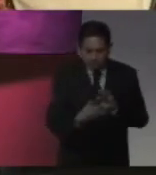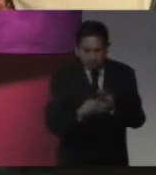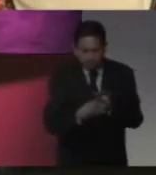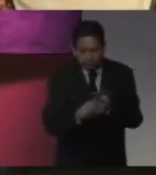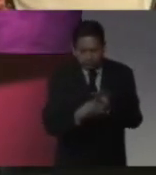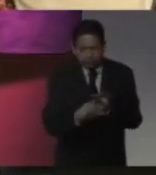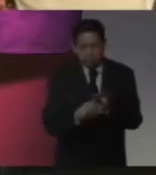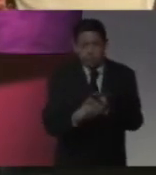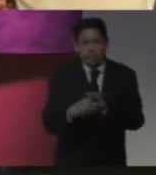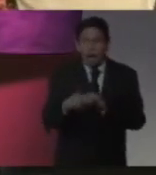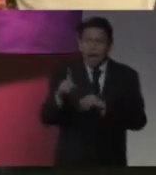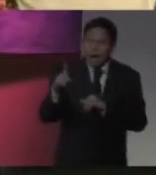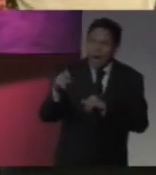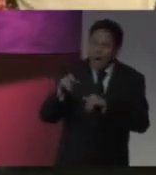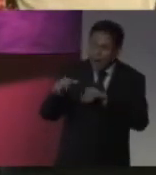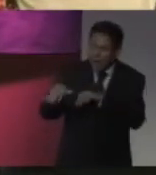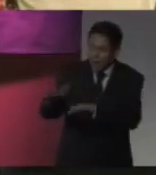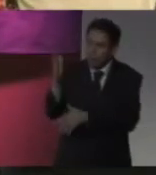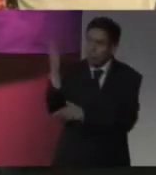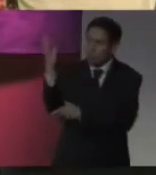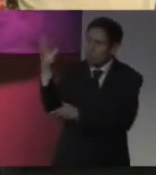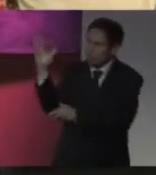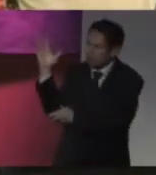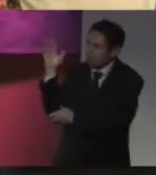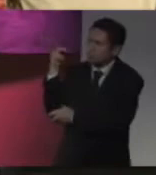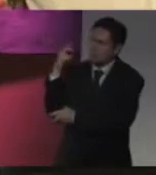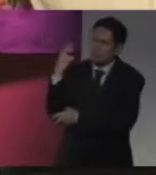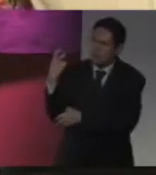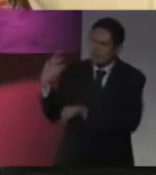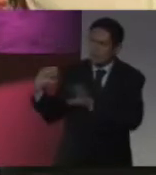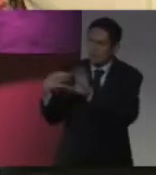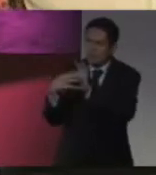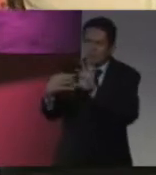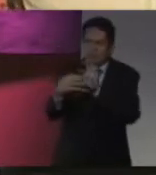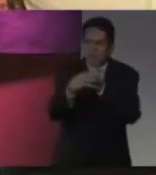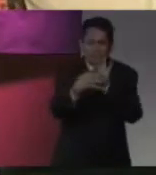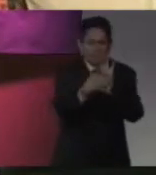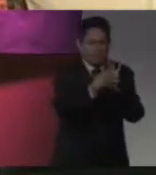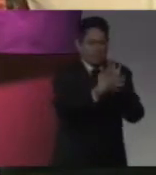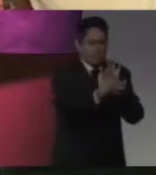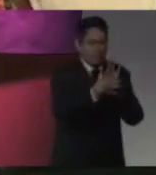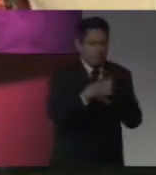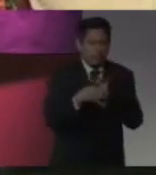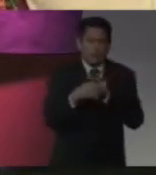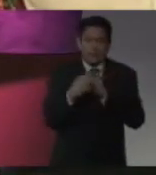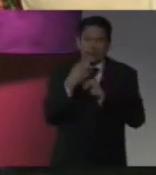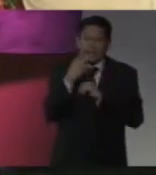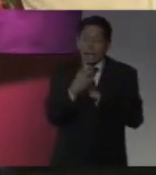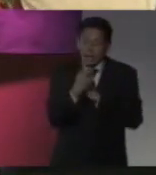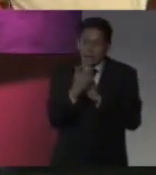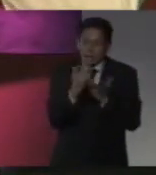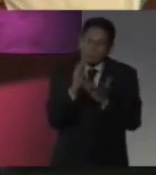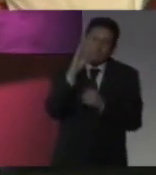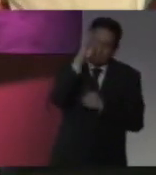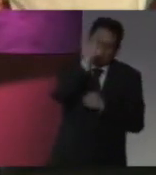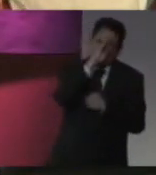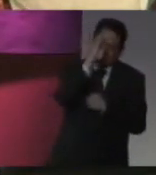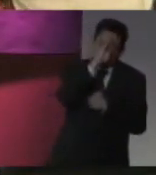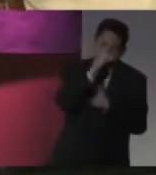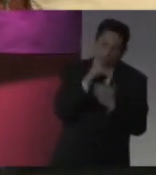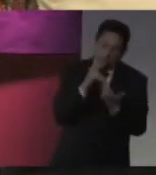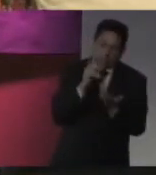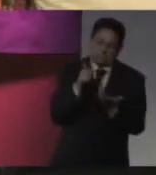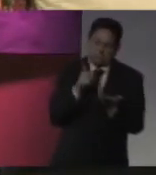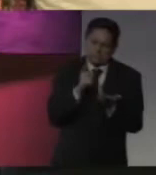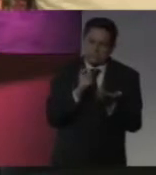una parte del agua, de los bosques. Es un complejo, es un sistema muy complejo filosóficamente, pero